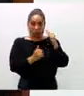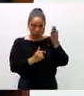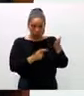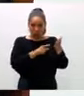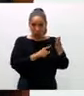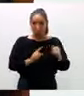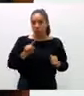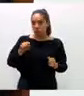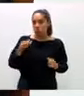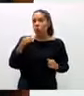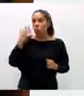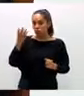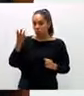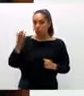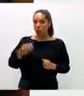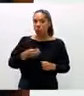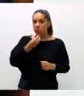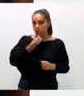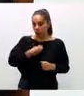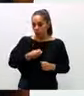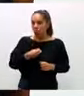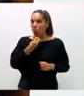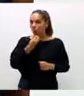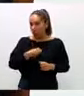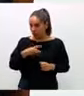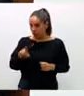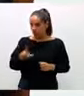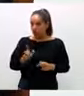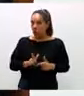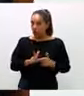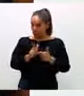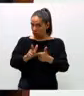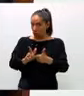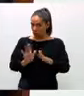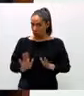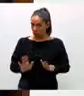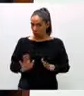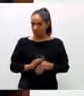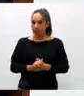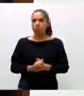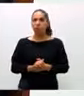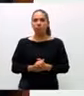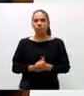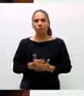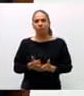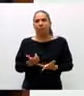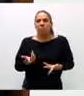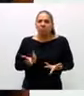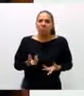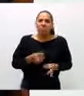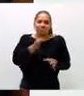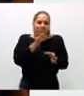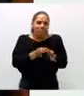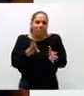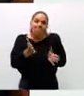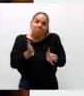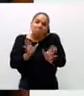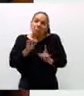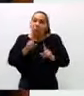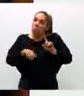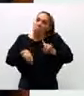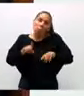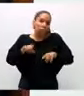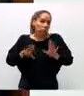acuerdo, comprometerse y mantenerlo. ¿Qué tan profundo, qué tan detallado? Pues dependerá. Somos